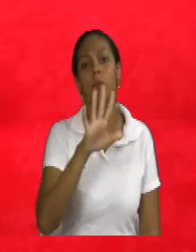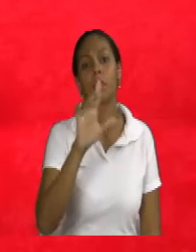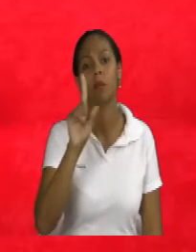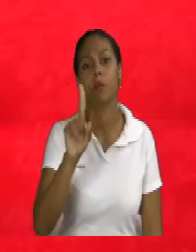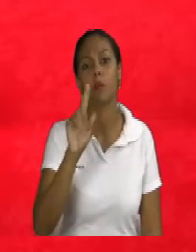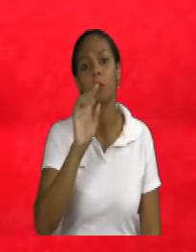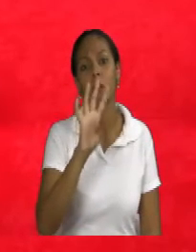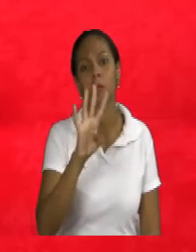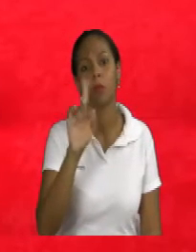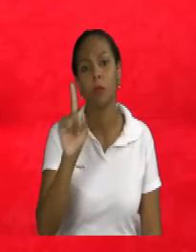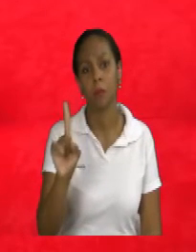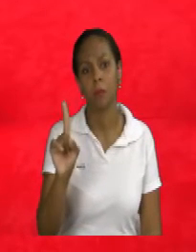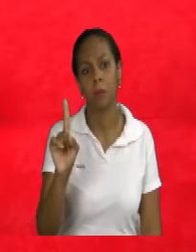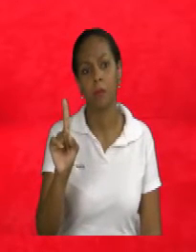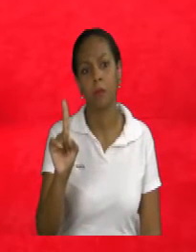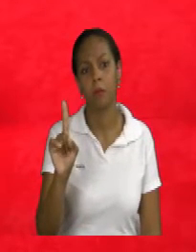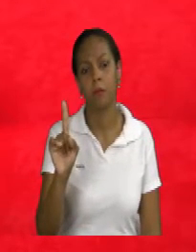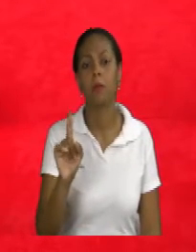315-822-5141.